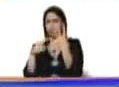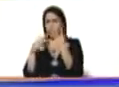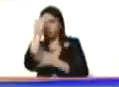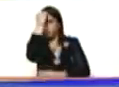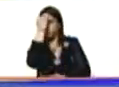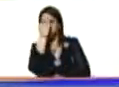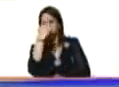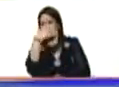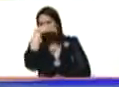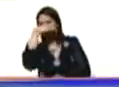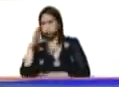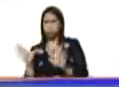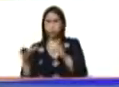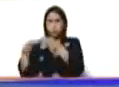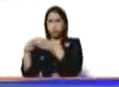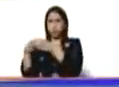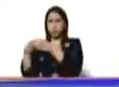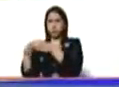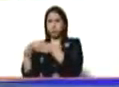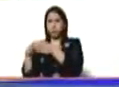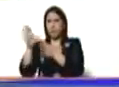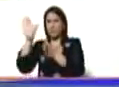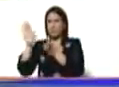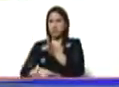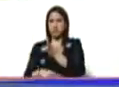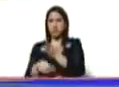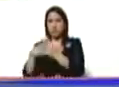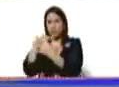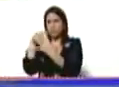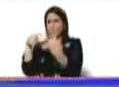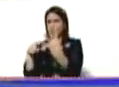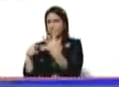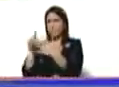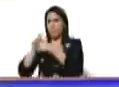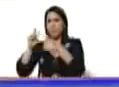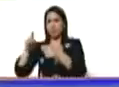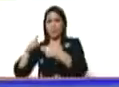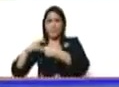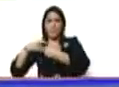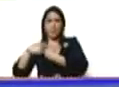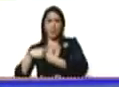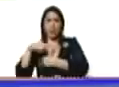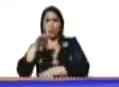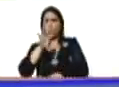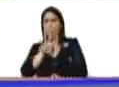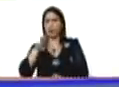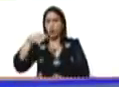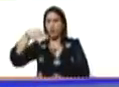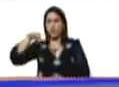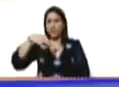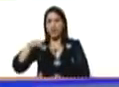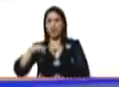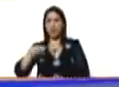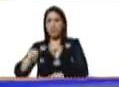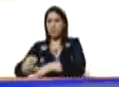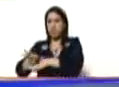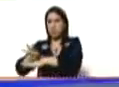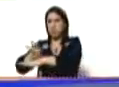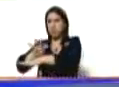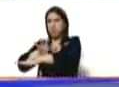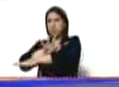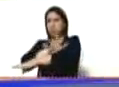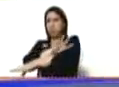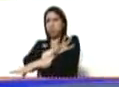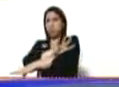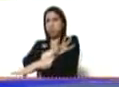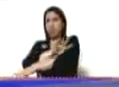la mafia de los cuatro. Ellos, la mafia de los cuatro. De las cuatro ratas, pelúas.